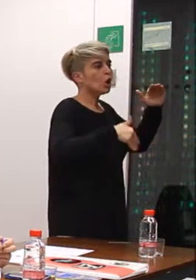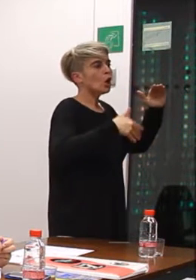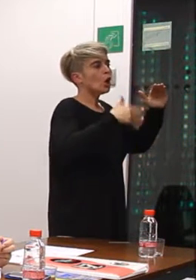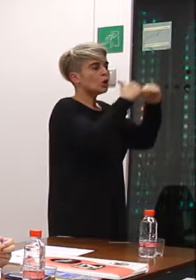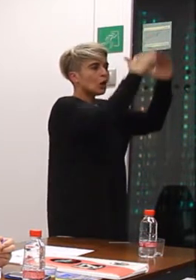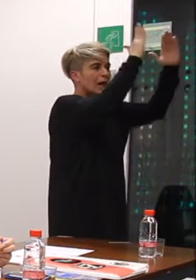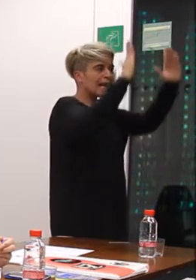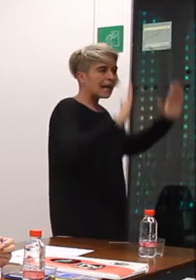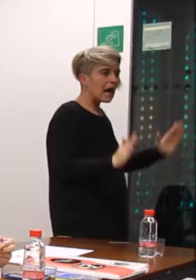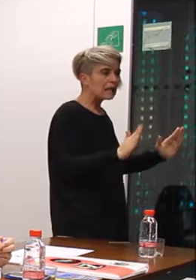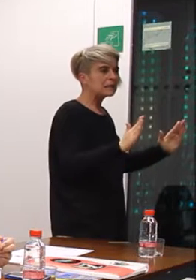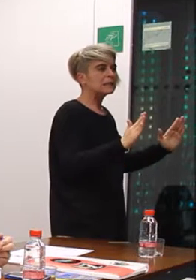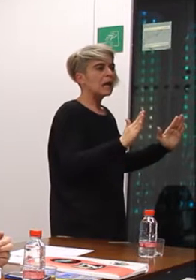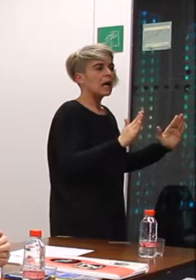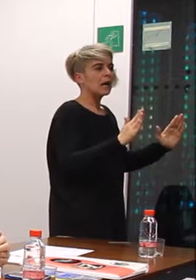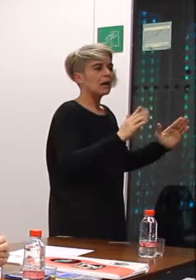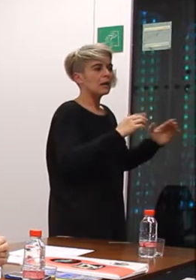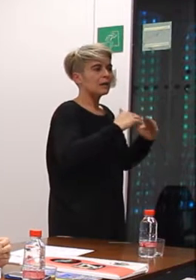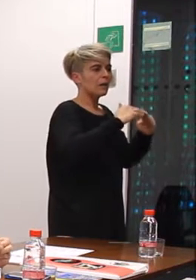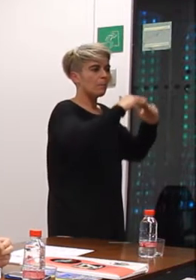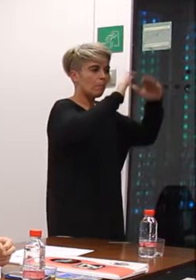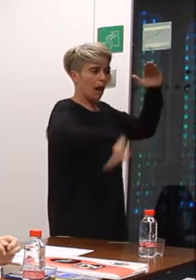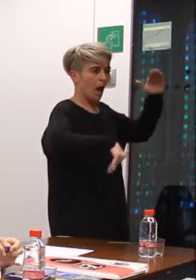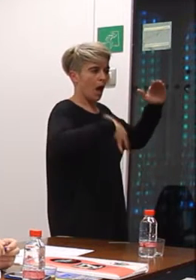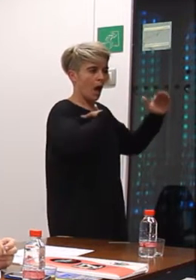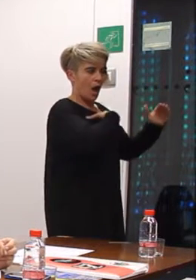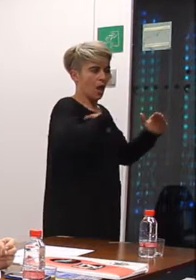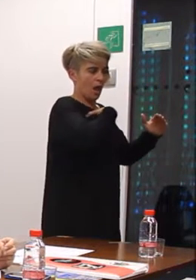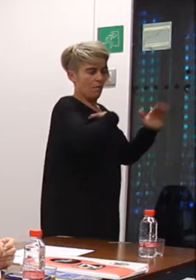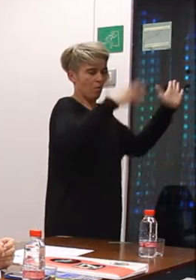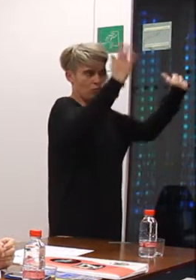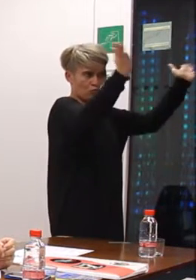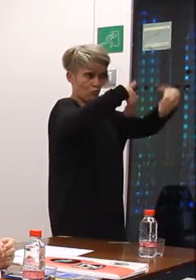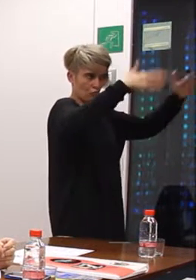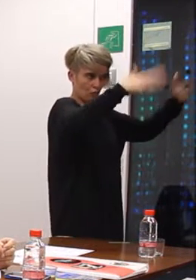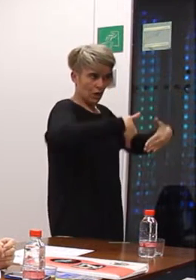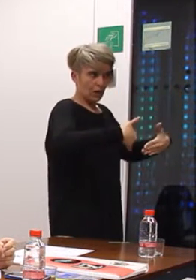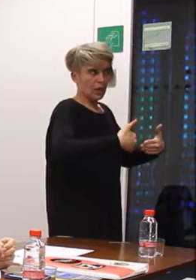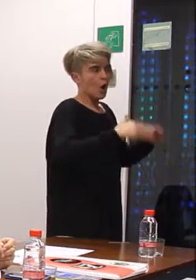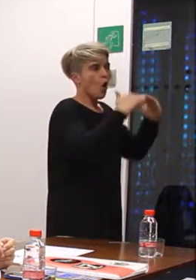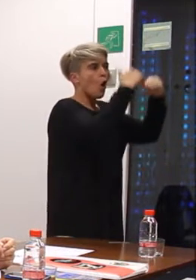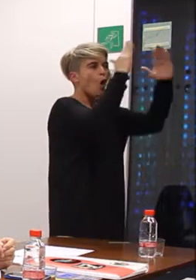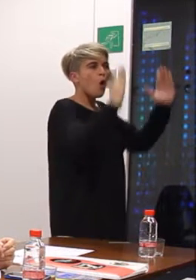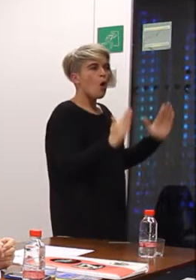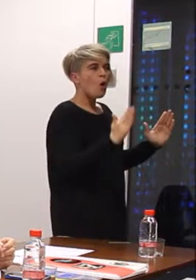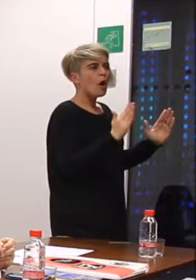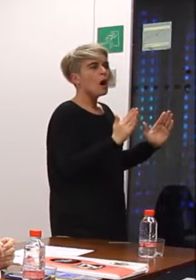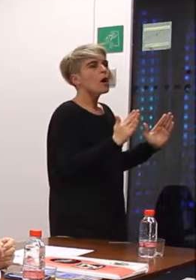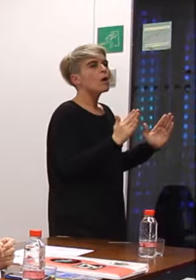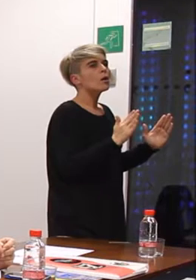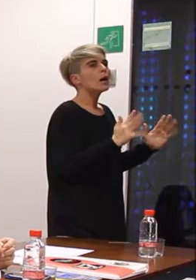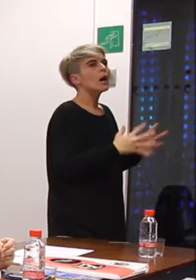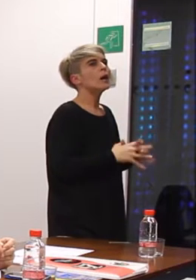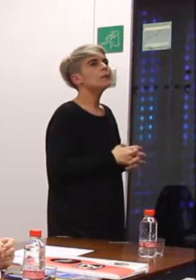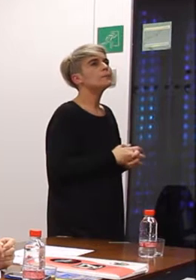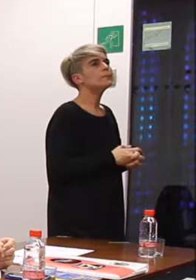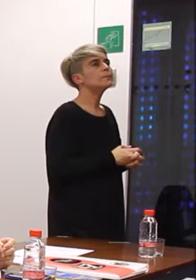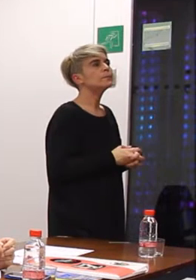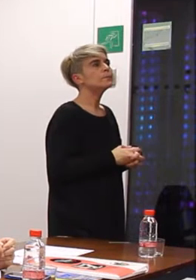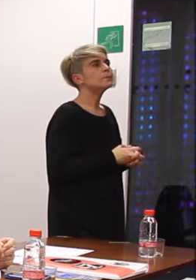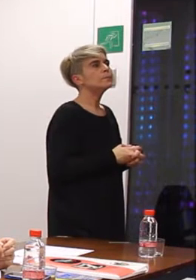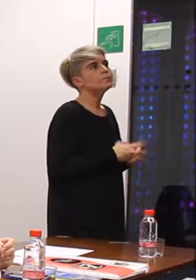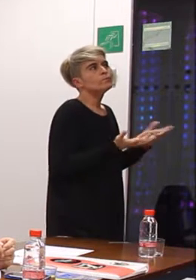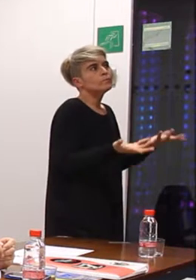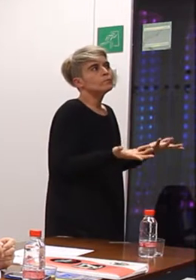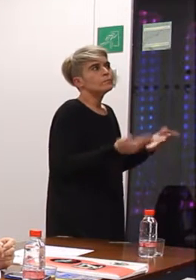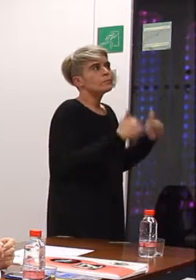intensidad laboral. Esto es en torno a hogares que en los que trabajan, pues,